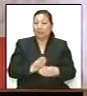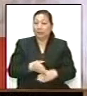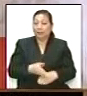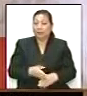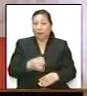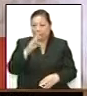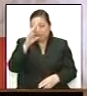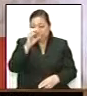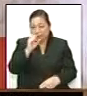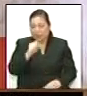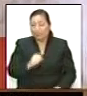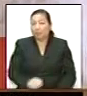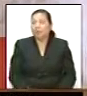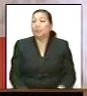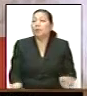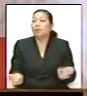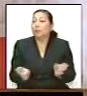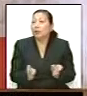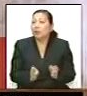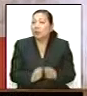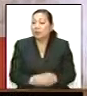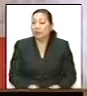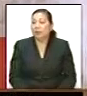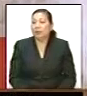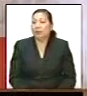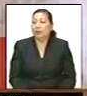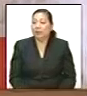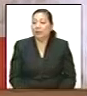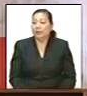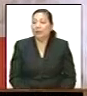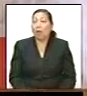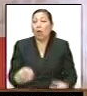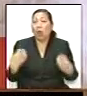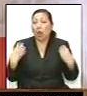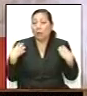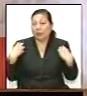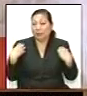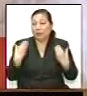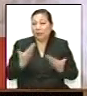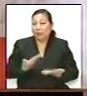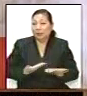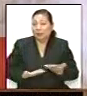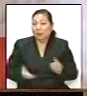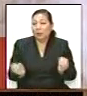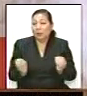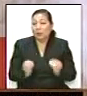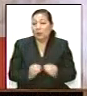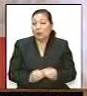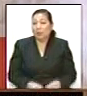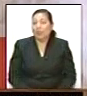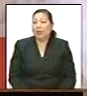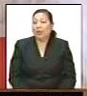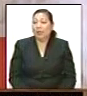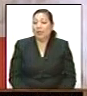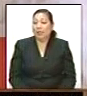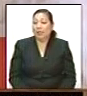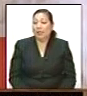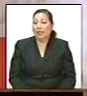embajadas conjuntas y de oficinas comerciales conjuntas ahora